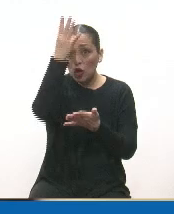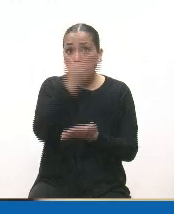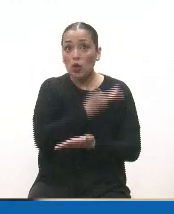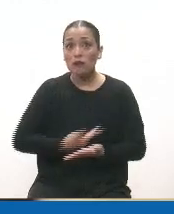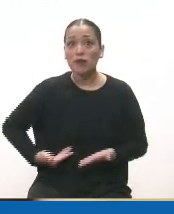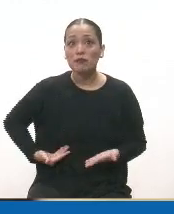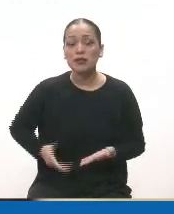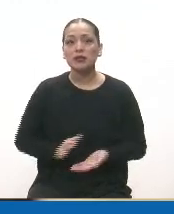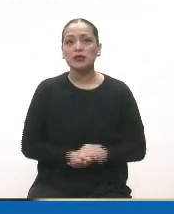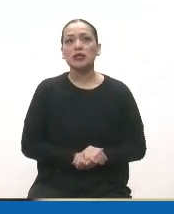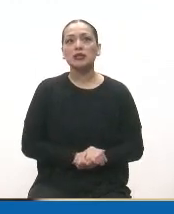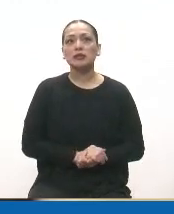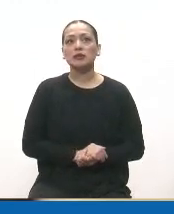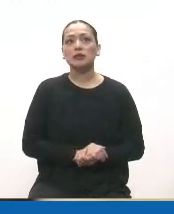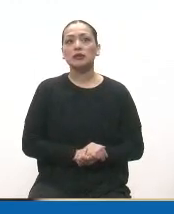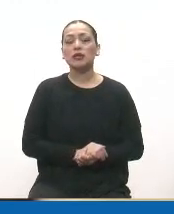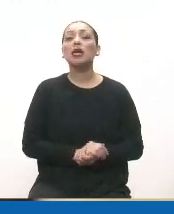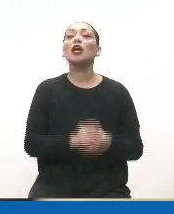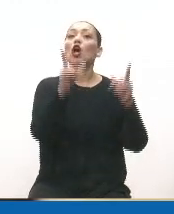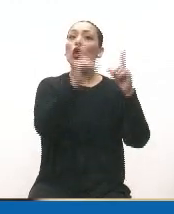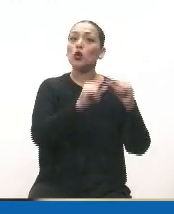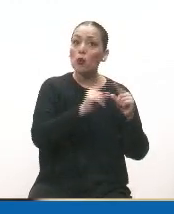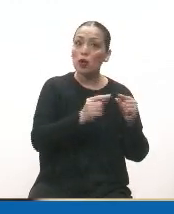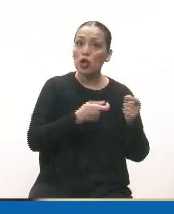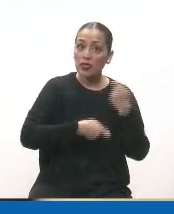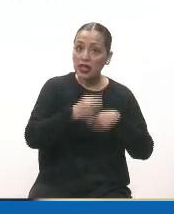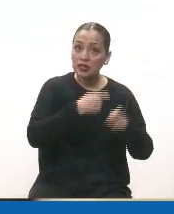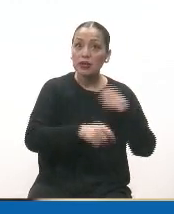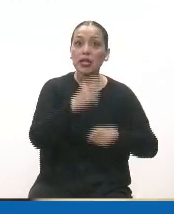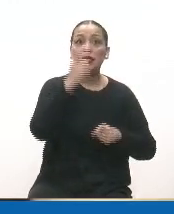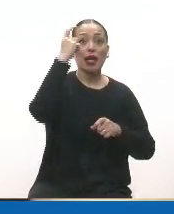Presidencia. Los expedientes son